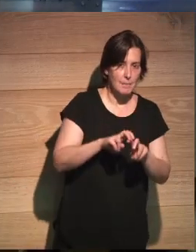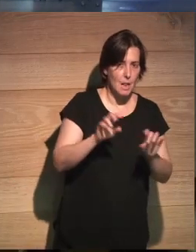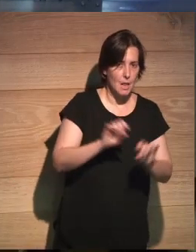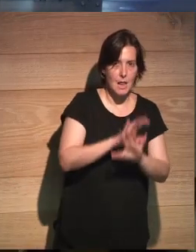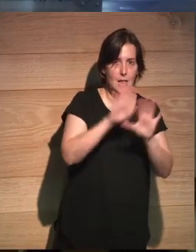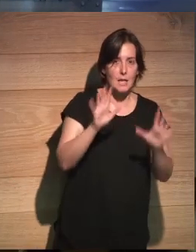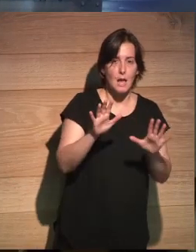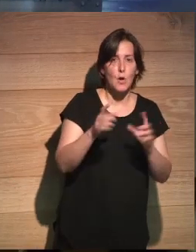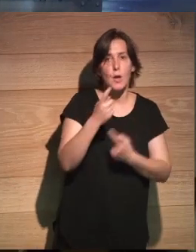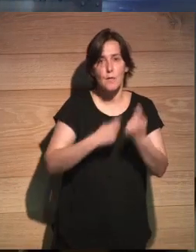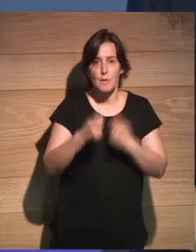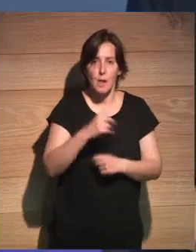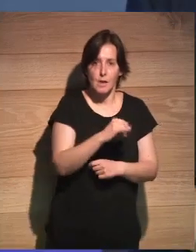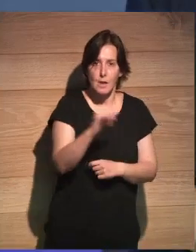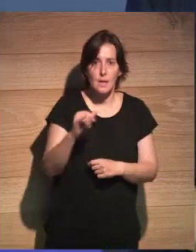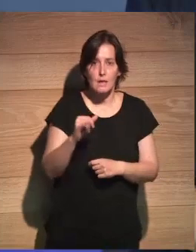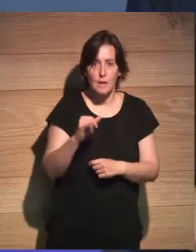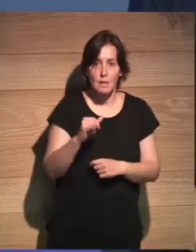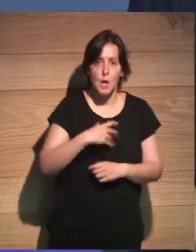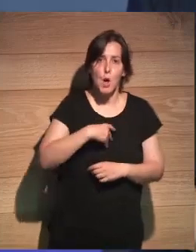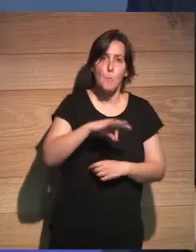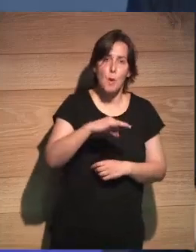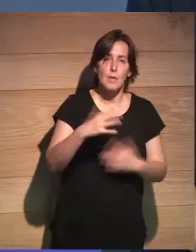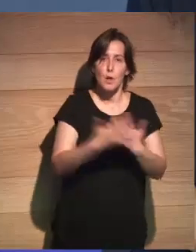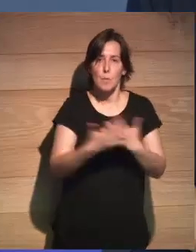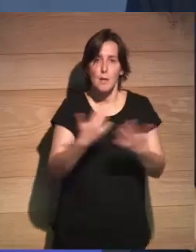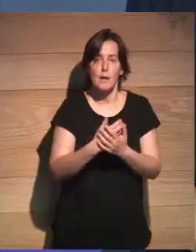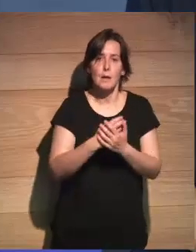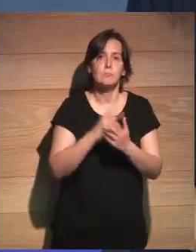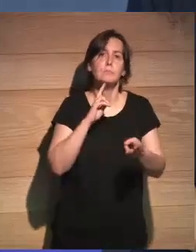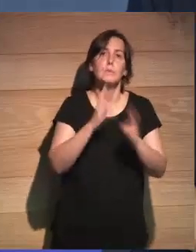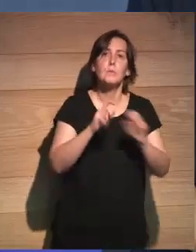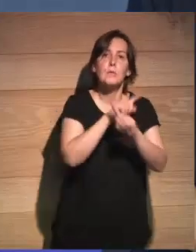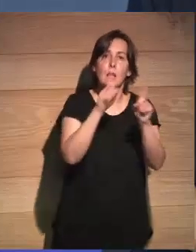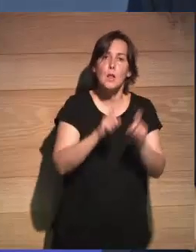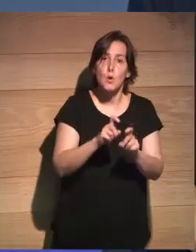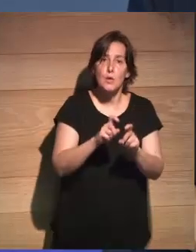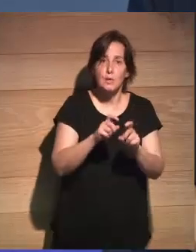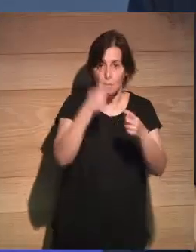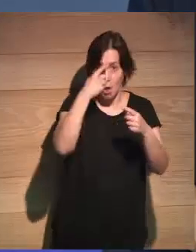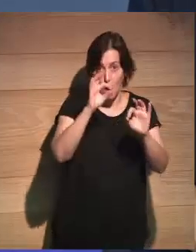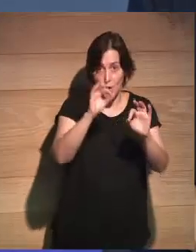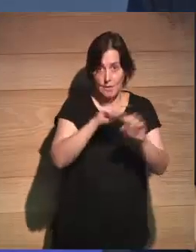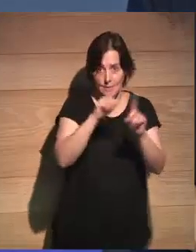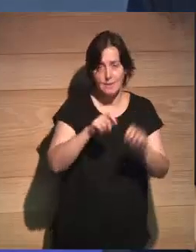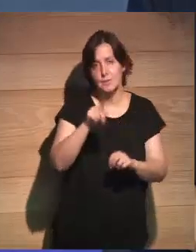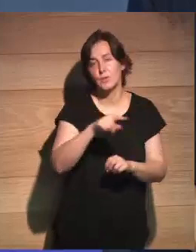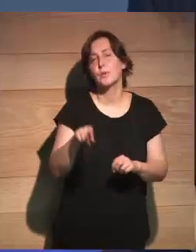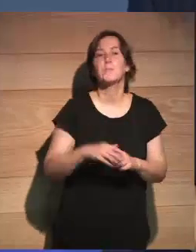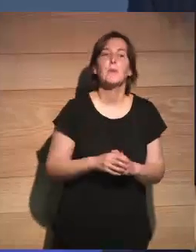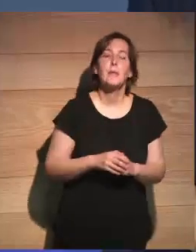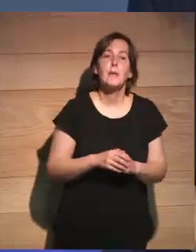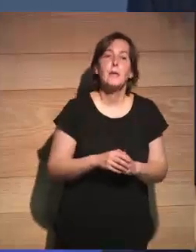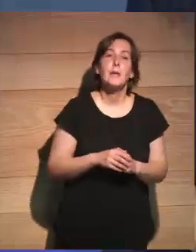si toda la información disponible se puede combinar en una respuesta lógica. La afirmación es de